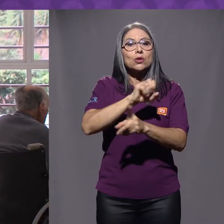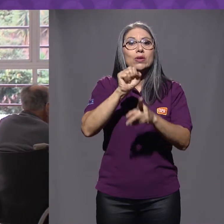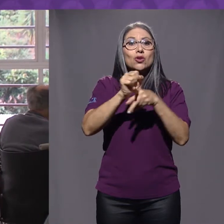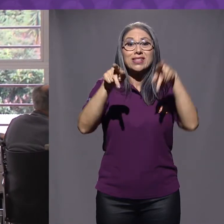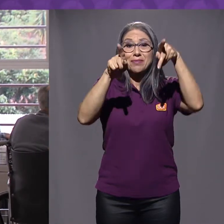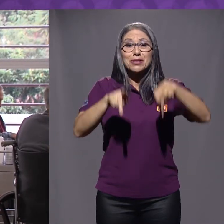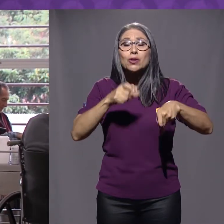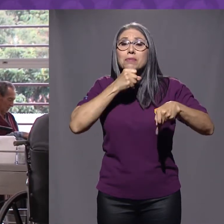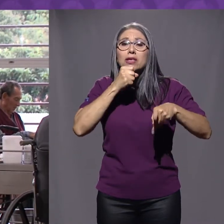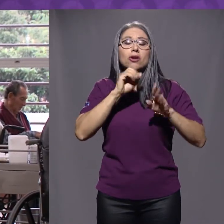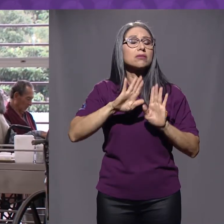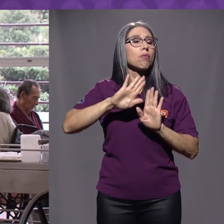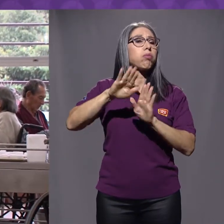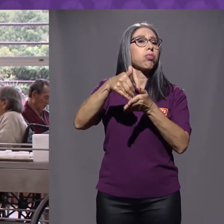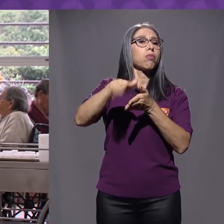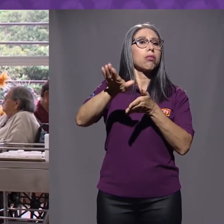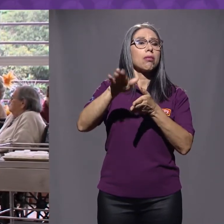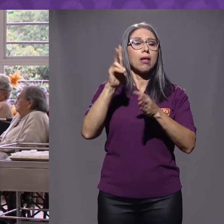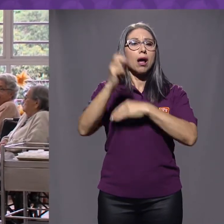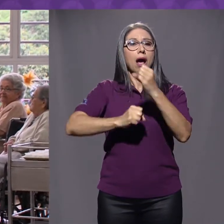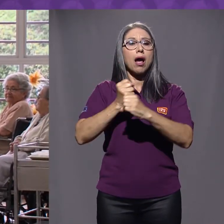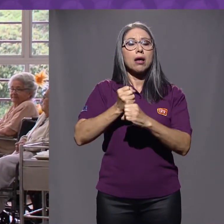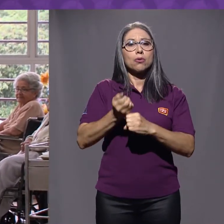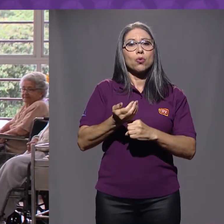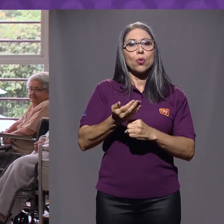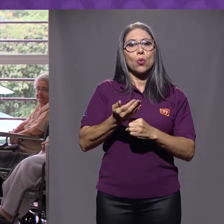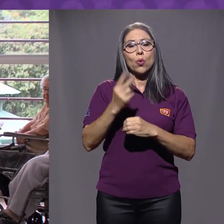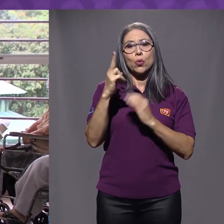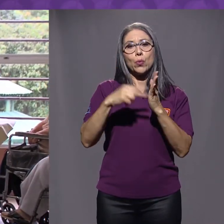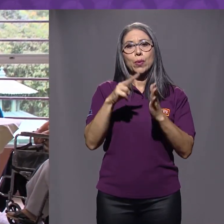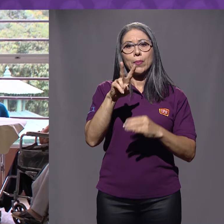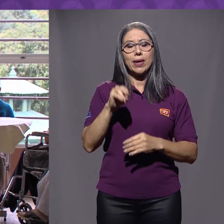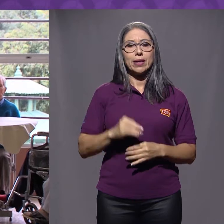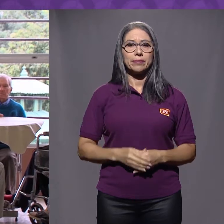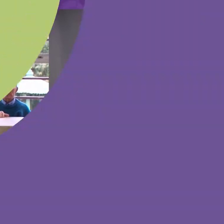personas mayores en 2020.